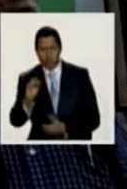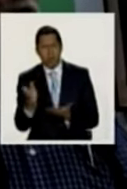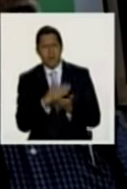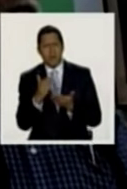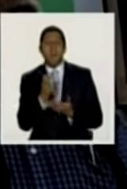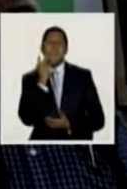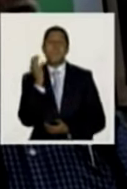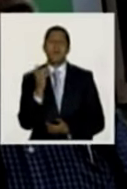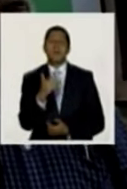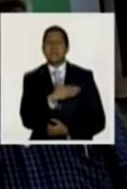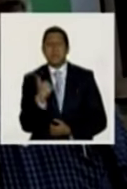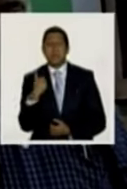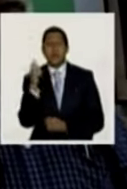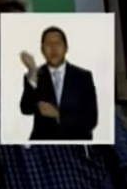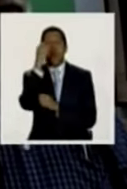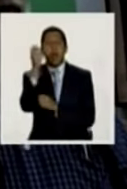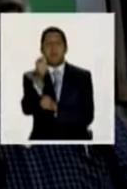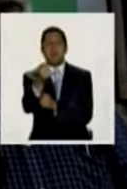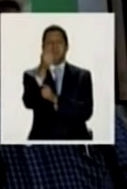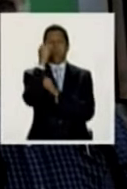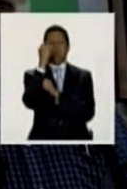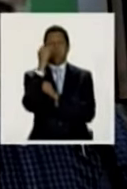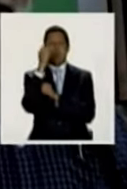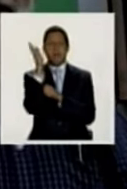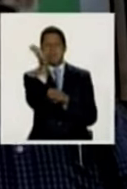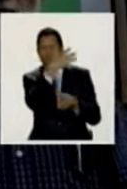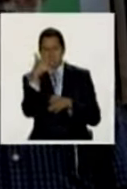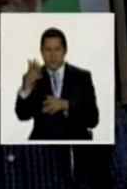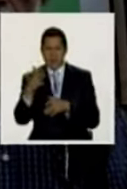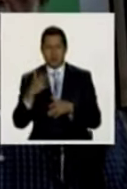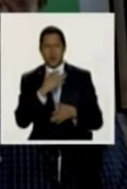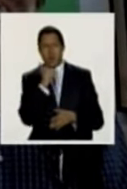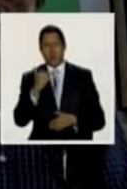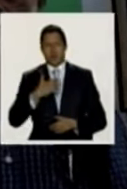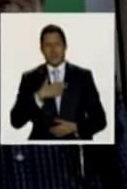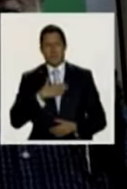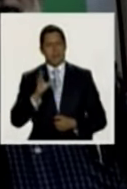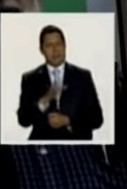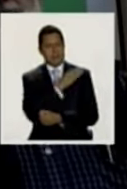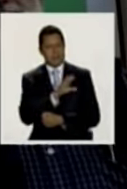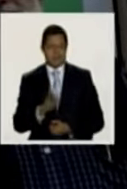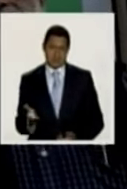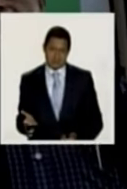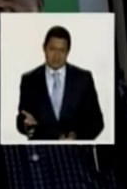Algo así como quisiera tener un lazo para poder enlazar el viento que se ha llevado lo mejor de mi cantar.